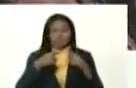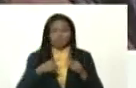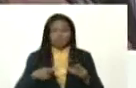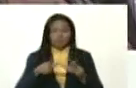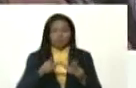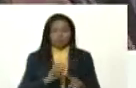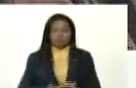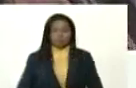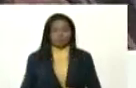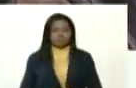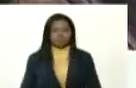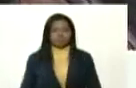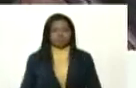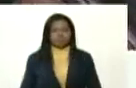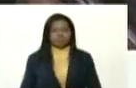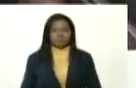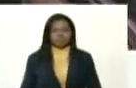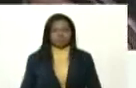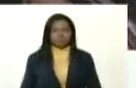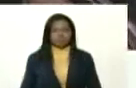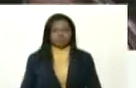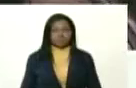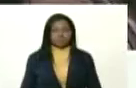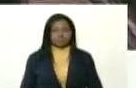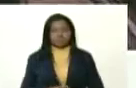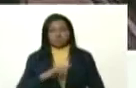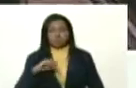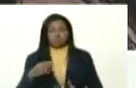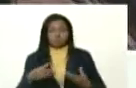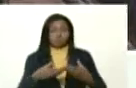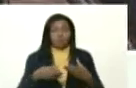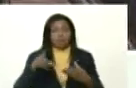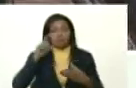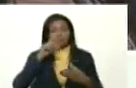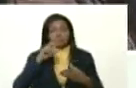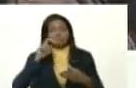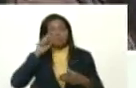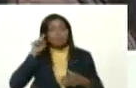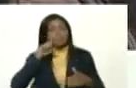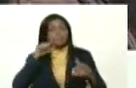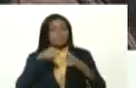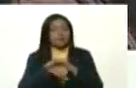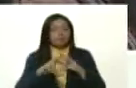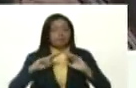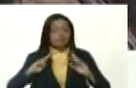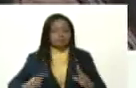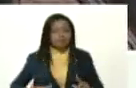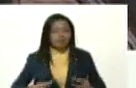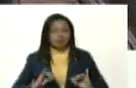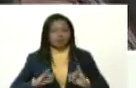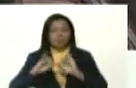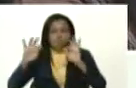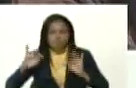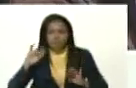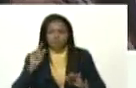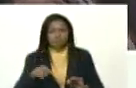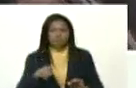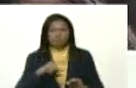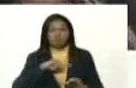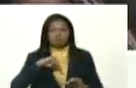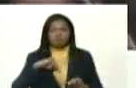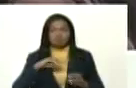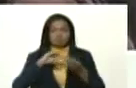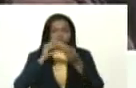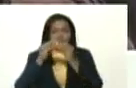Estamos en el núcleo de parto humanizado. Ahí nos